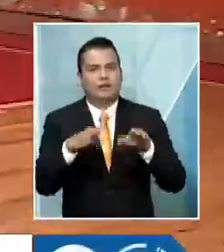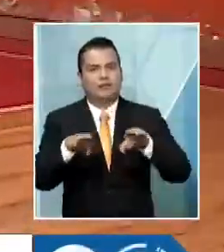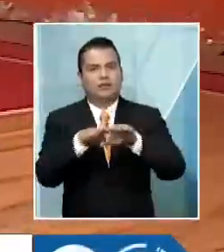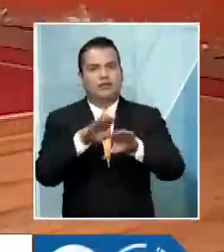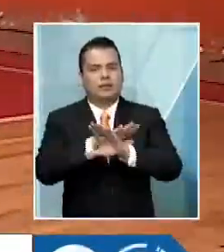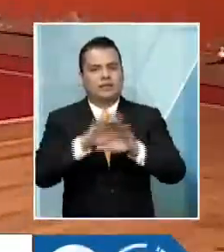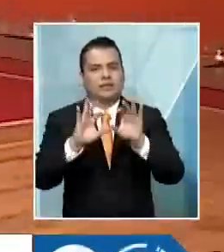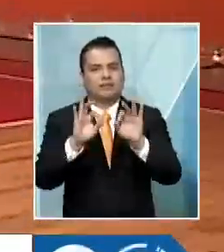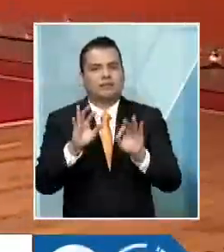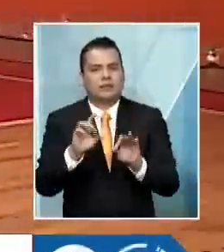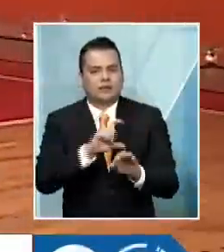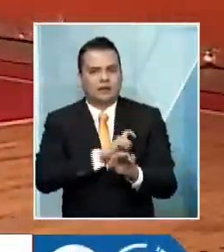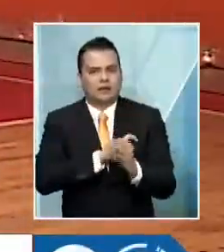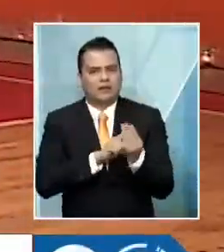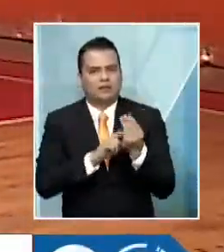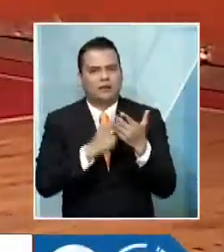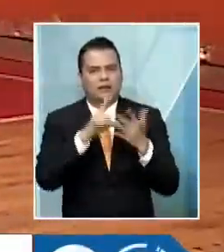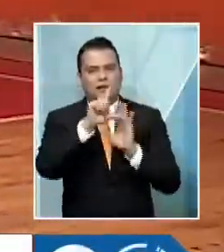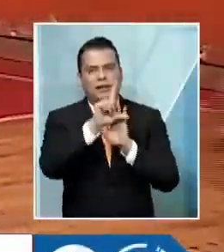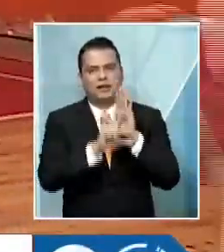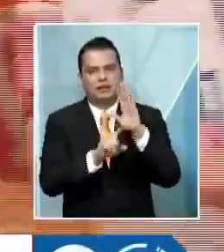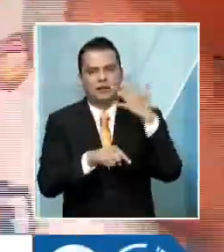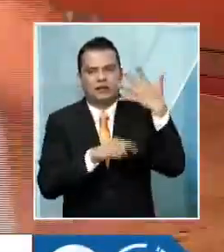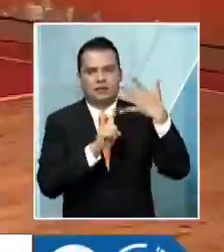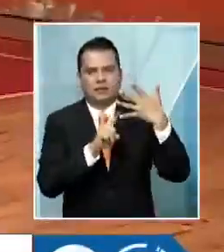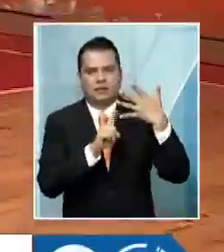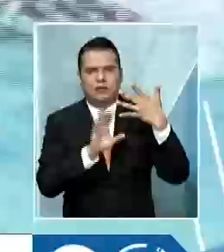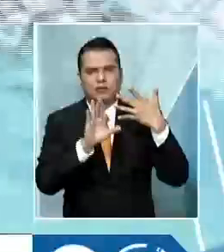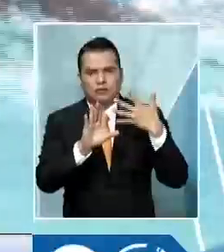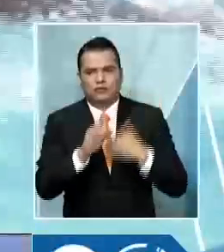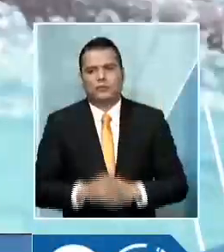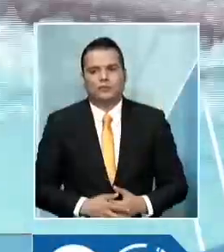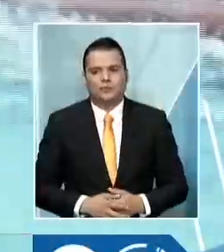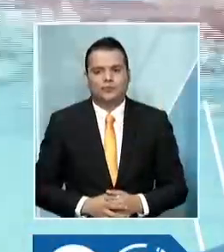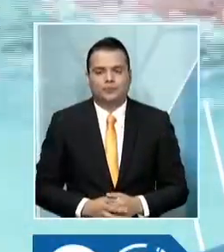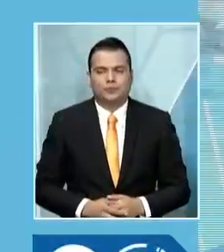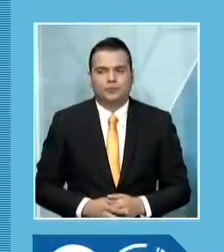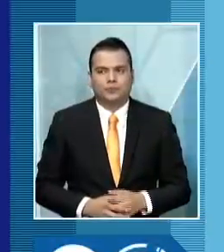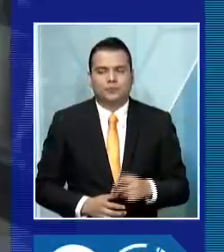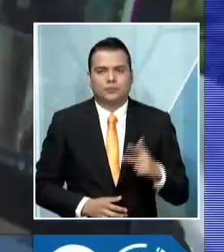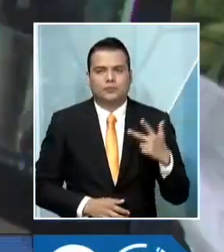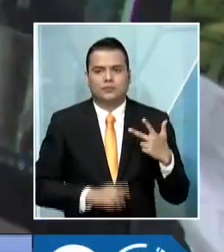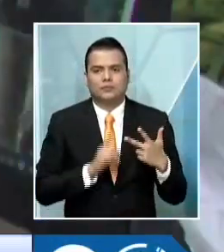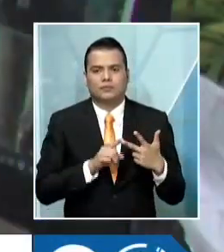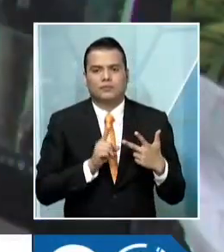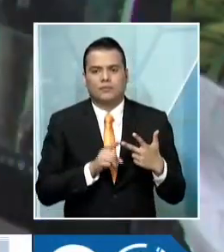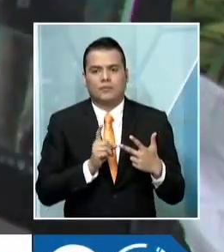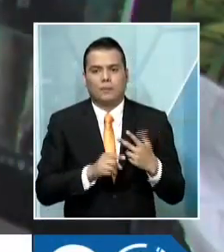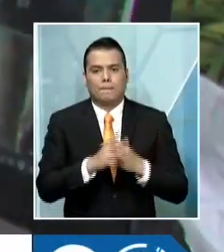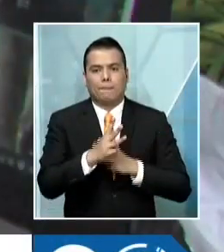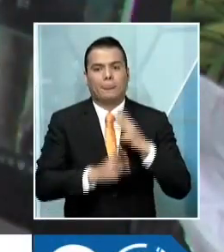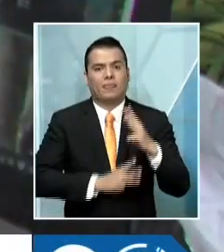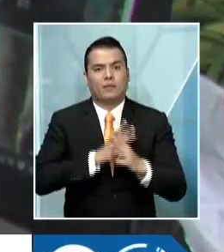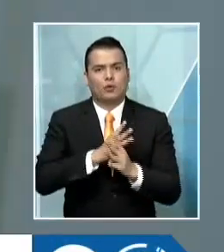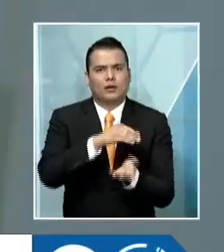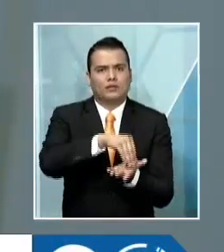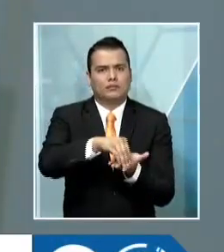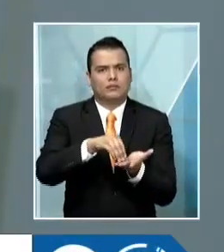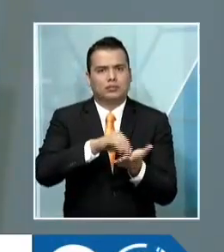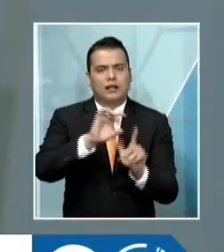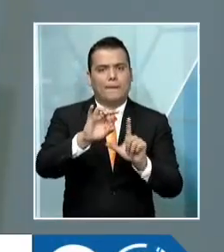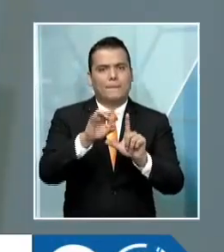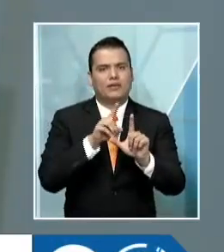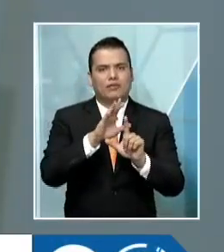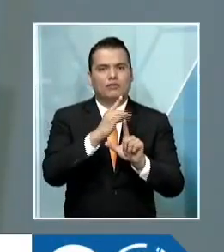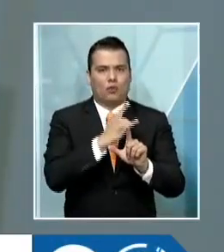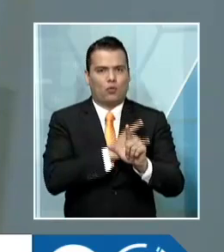quinteto caleño ocupa la sexta casilla de la tabla de posiciones. En el Mundial Virtual de Ajedrez Universitario,